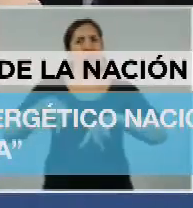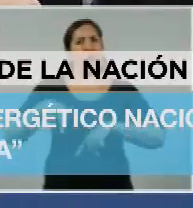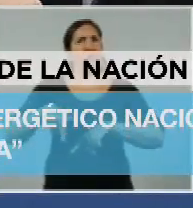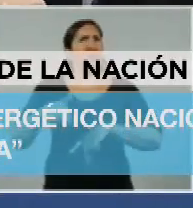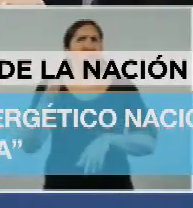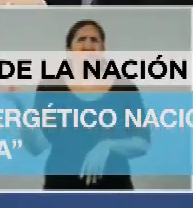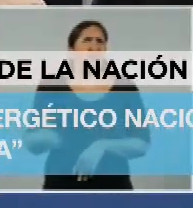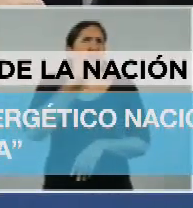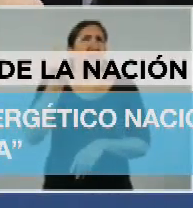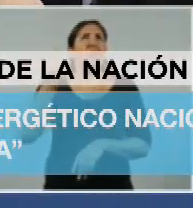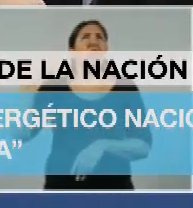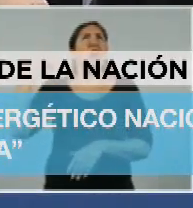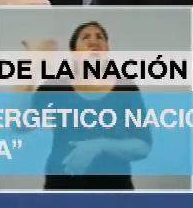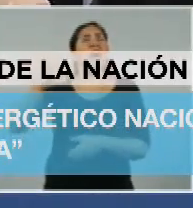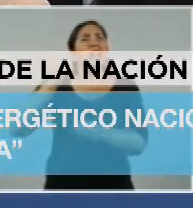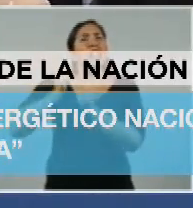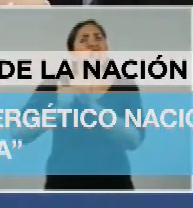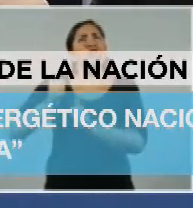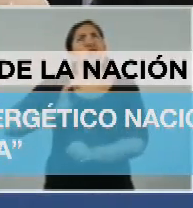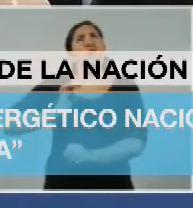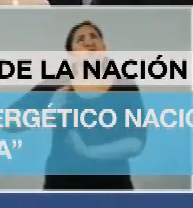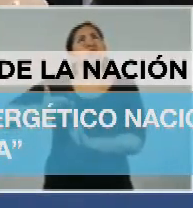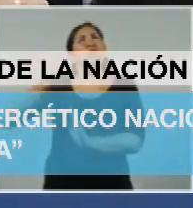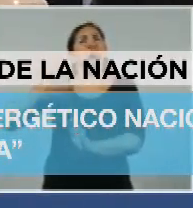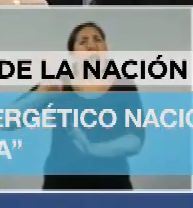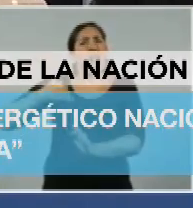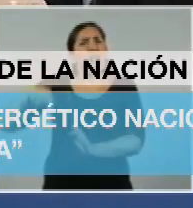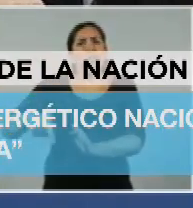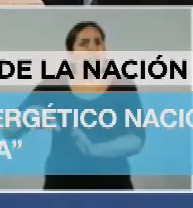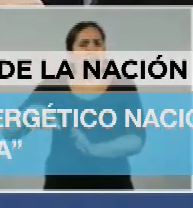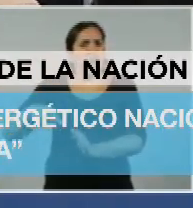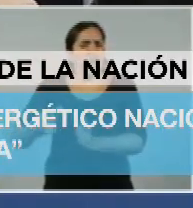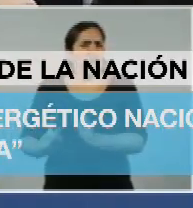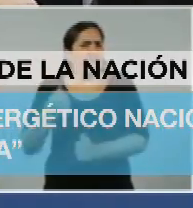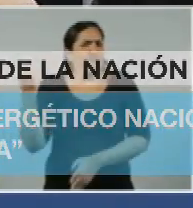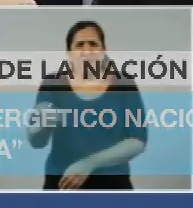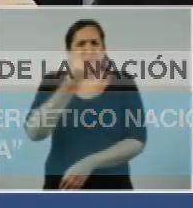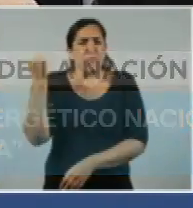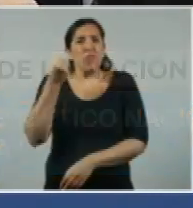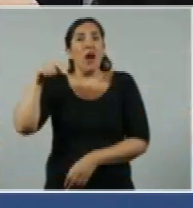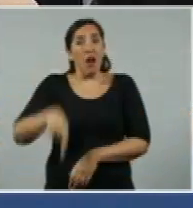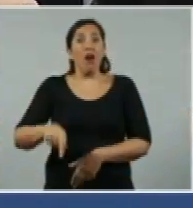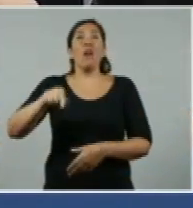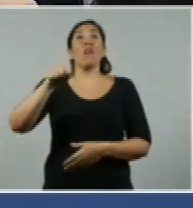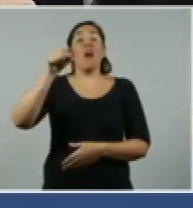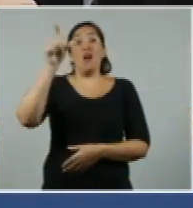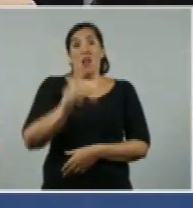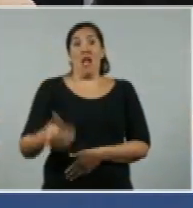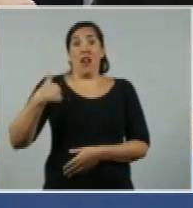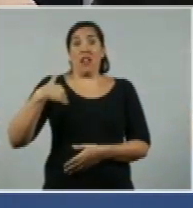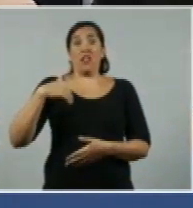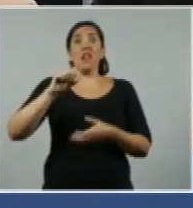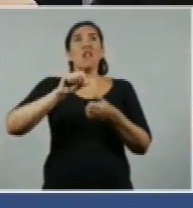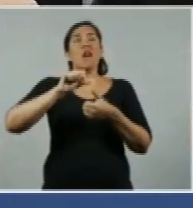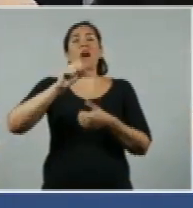histórico, que es incorporar al sistema energético